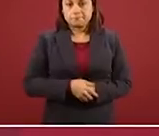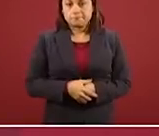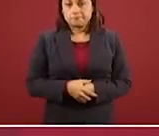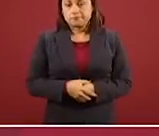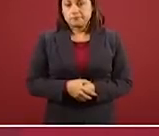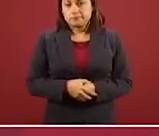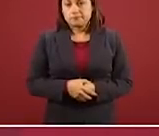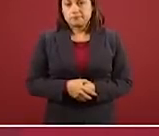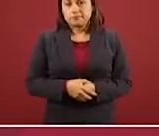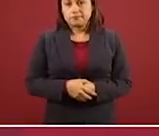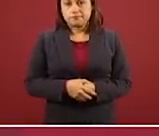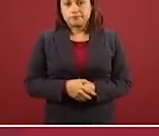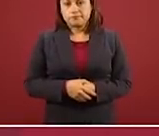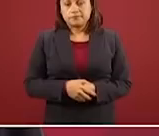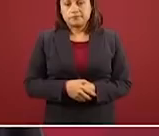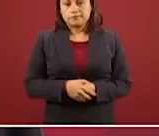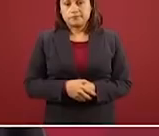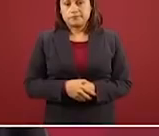porque